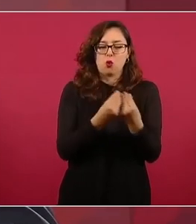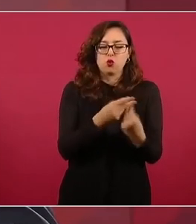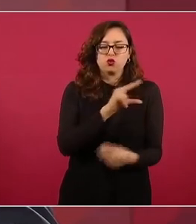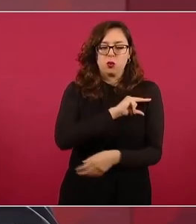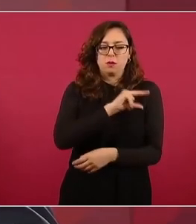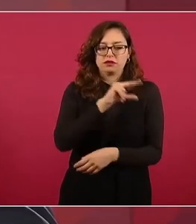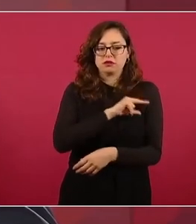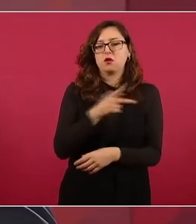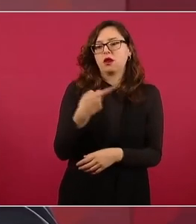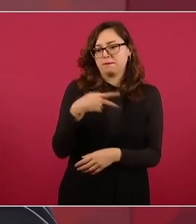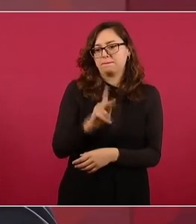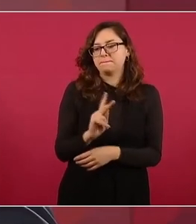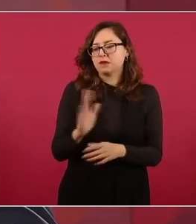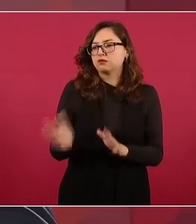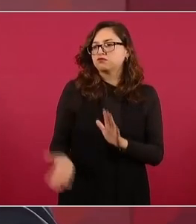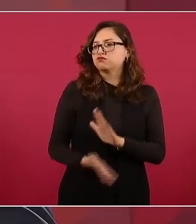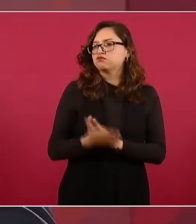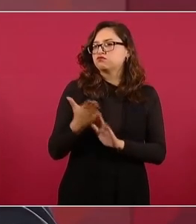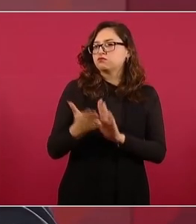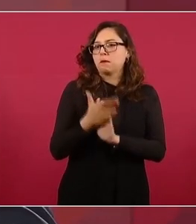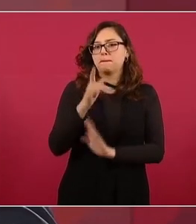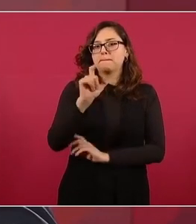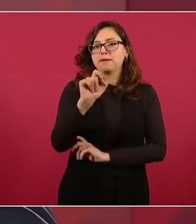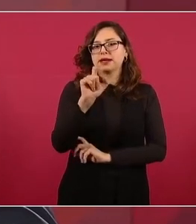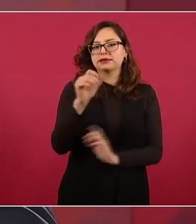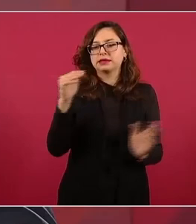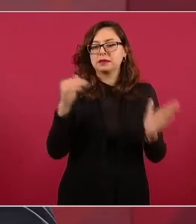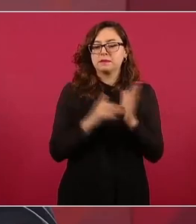alrededor de 20 mil kilómetros de vías férreas.